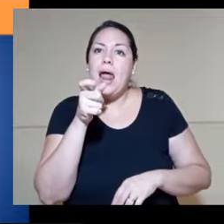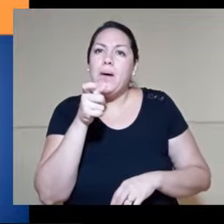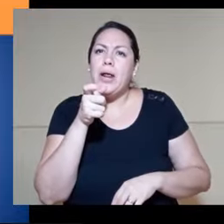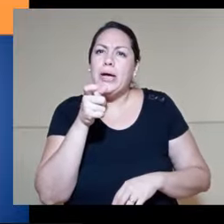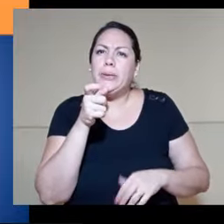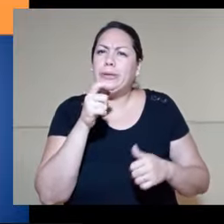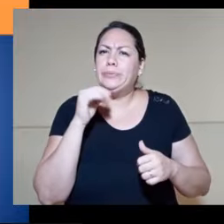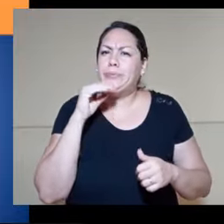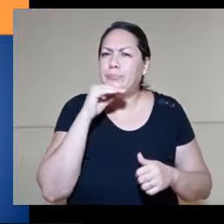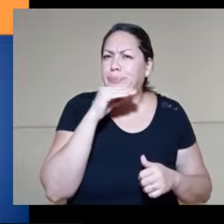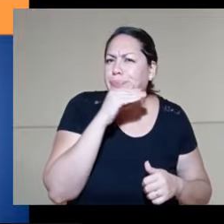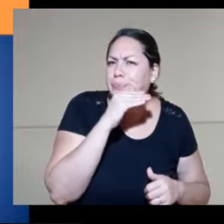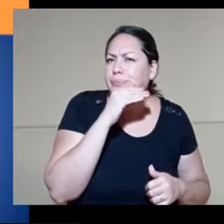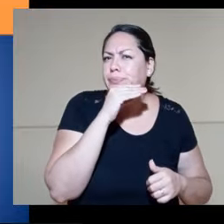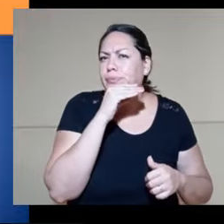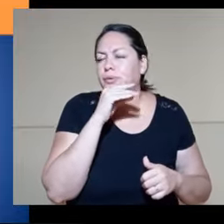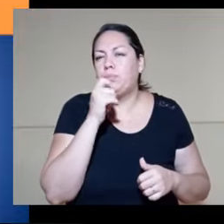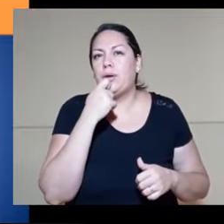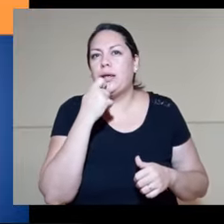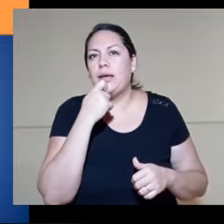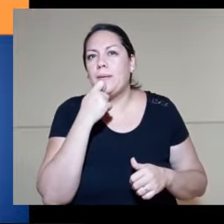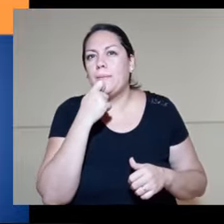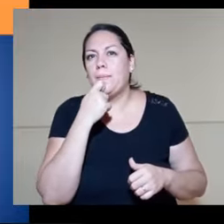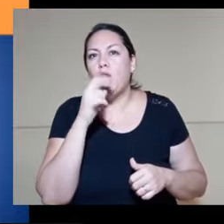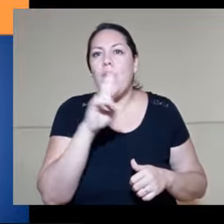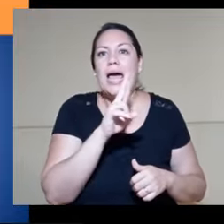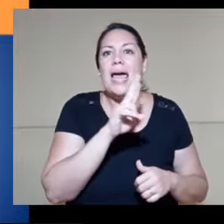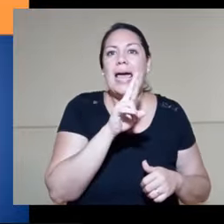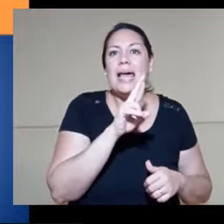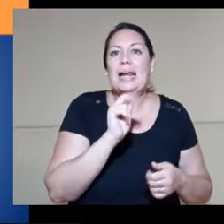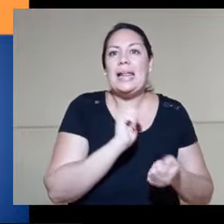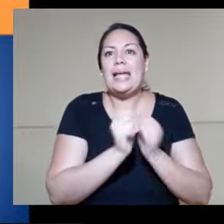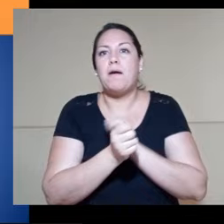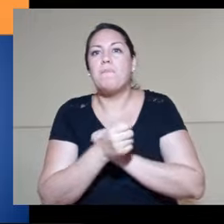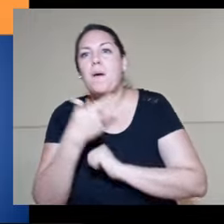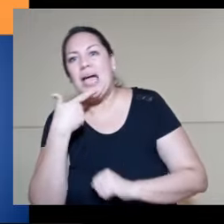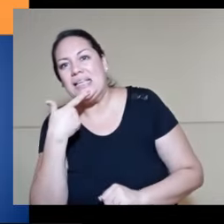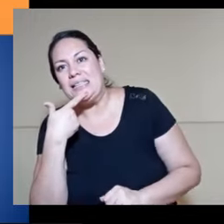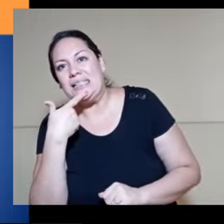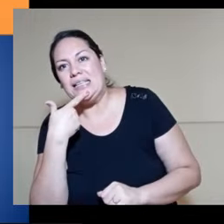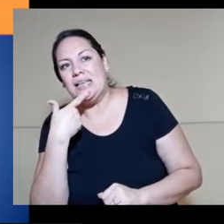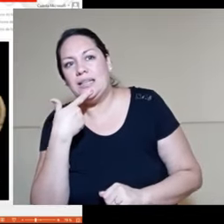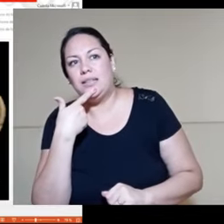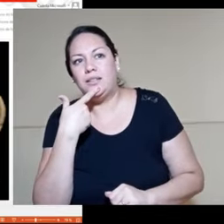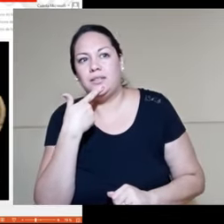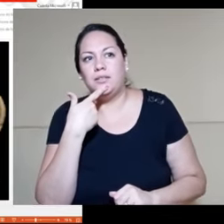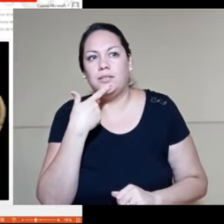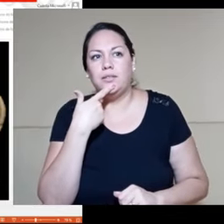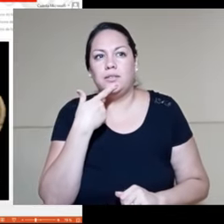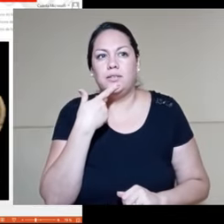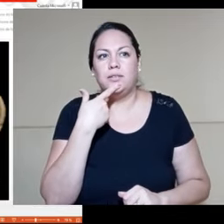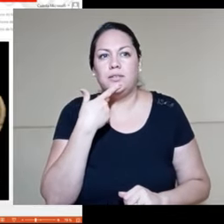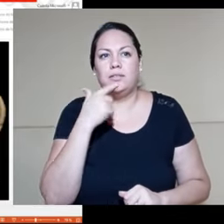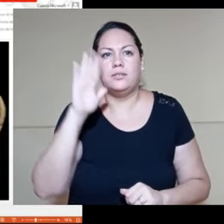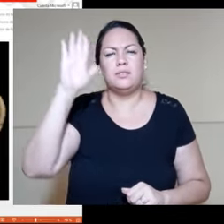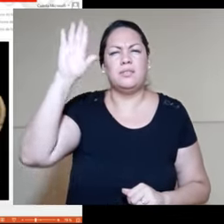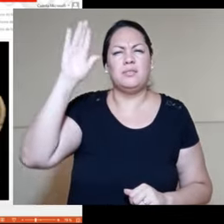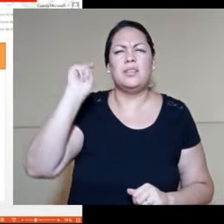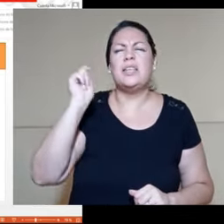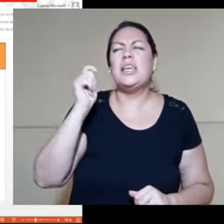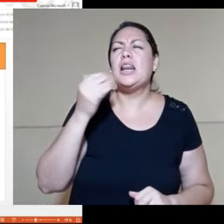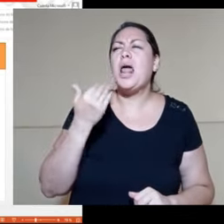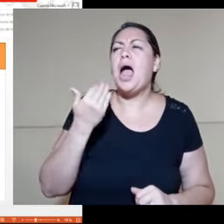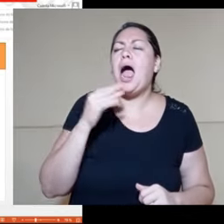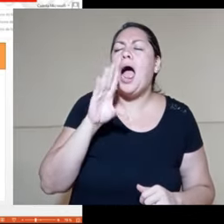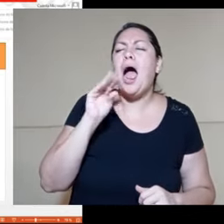porque se trababan las palabras a veces. A mí también me pasó de que decía, en vez de la R, decía la S.